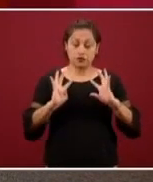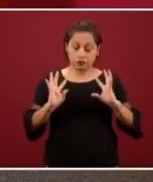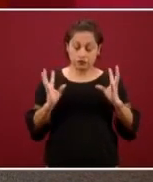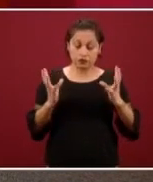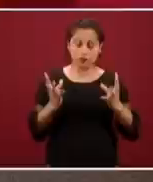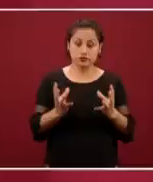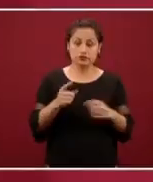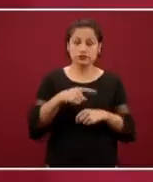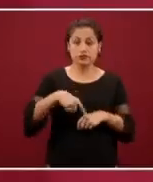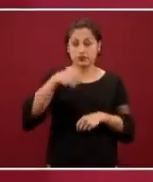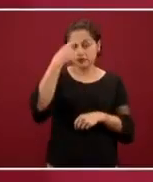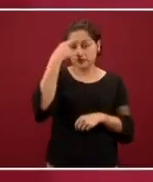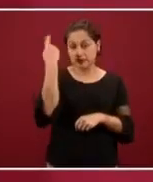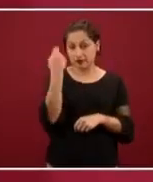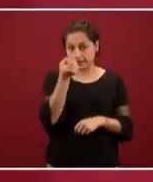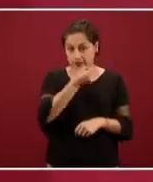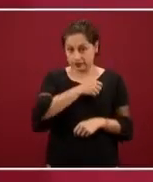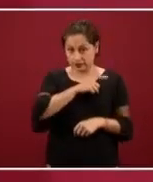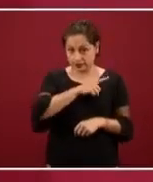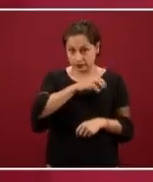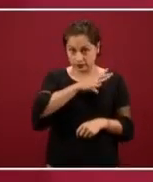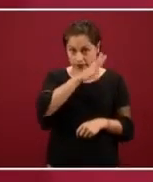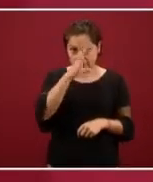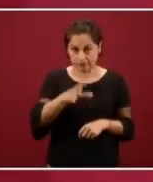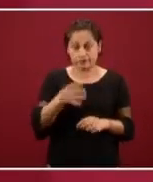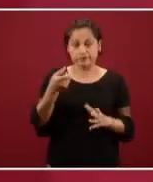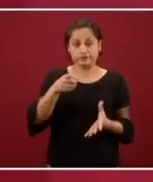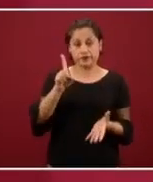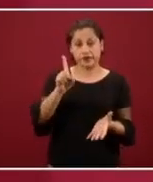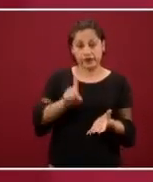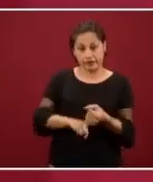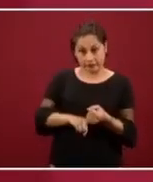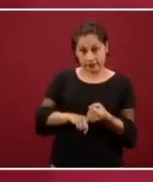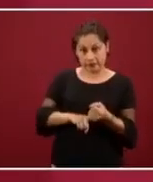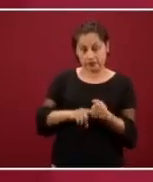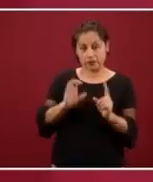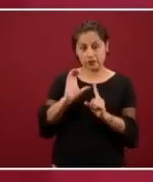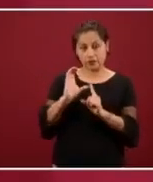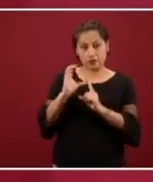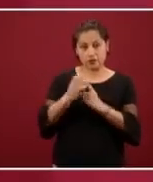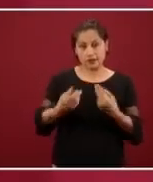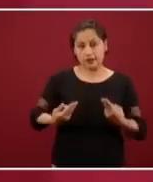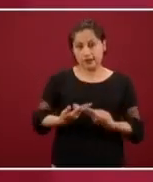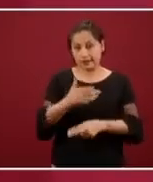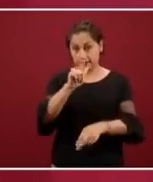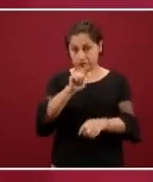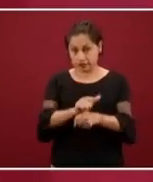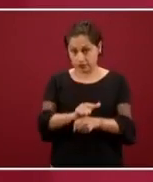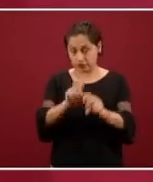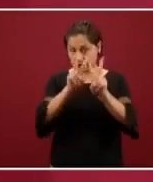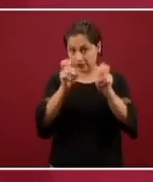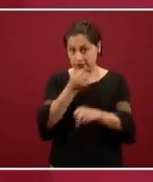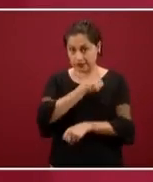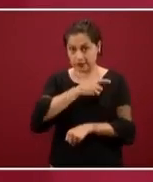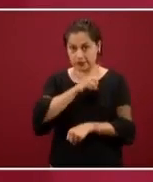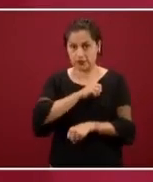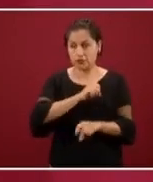General, de hecho desde el Comité Nacional de Seguridad en Salud, han participado todas